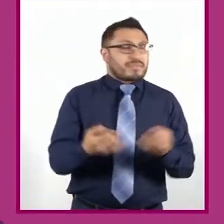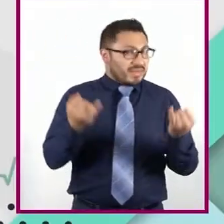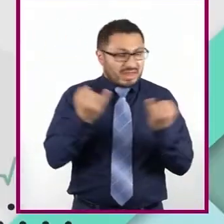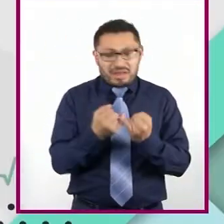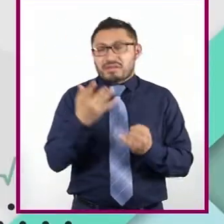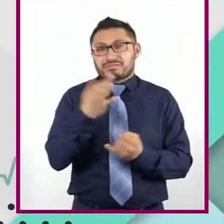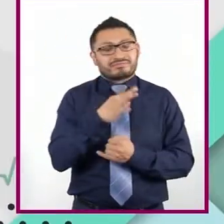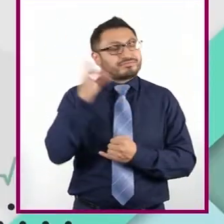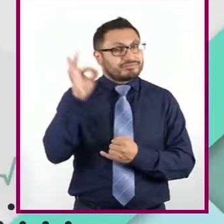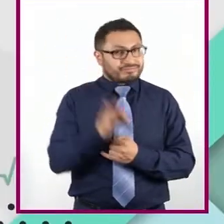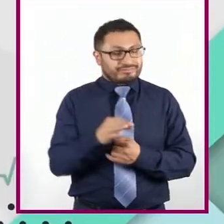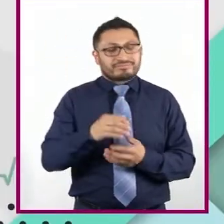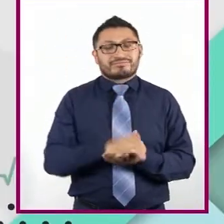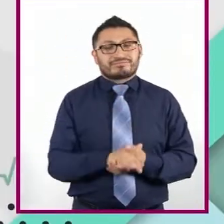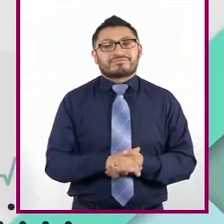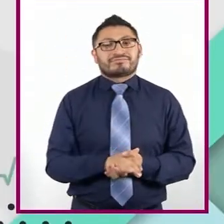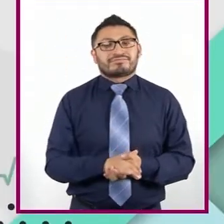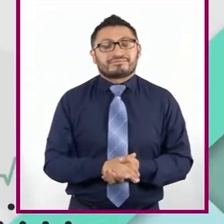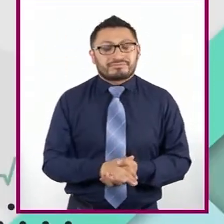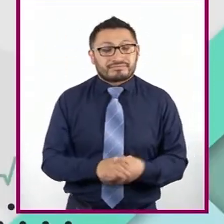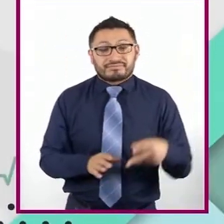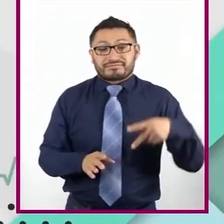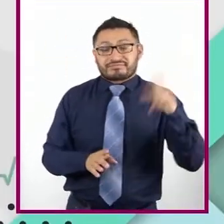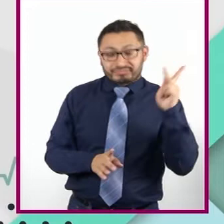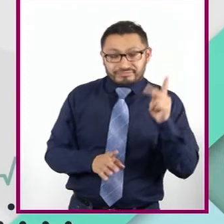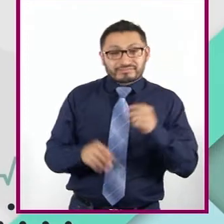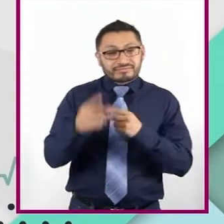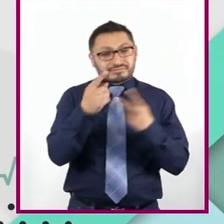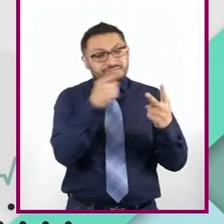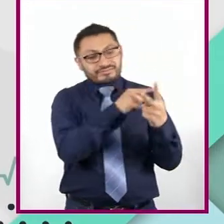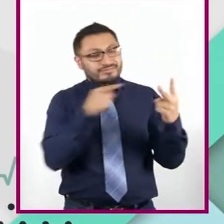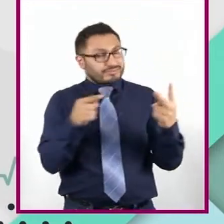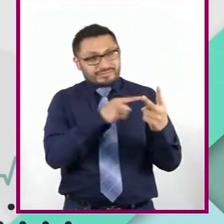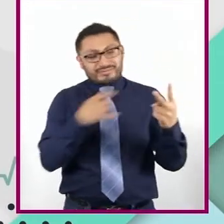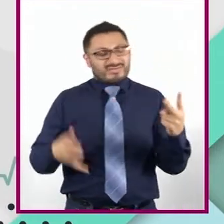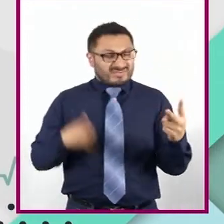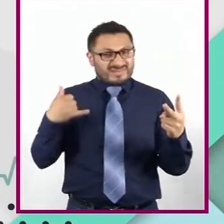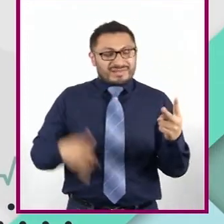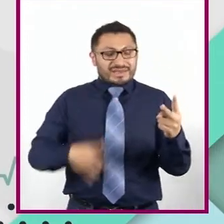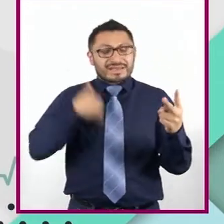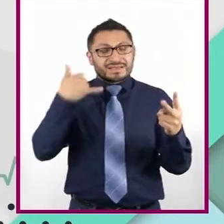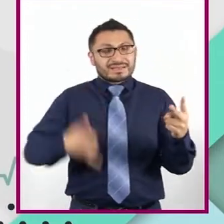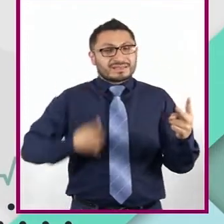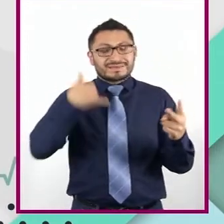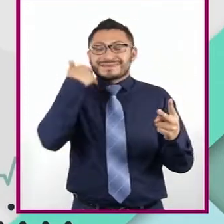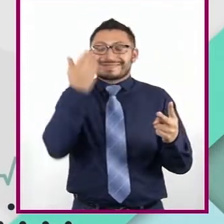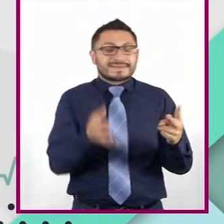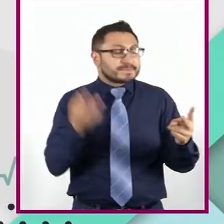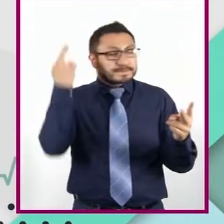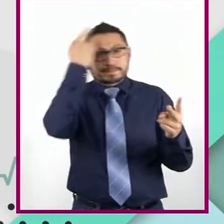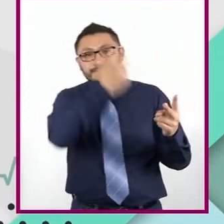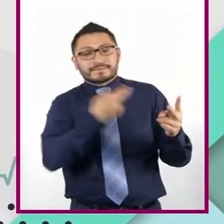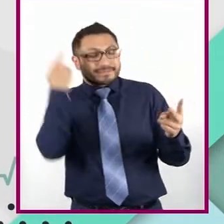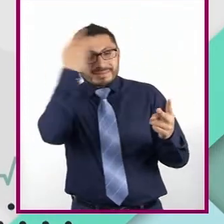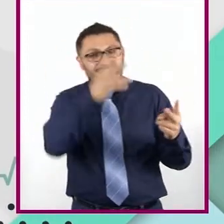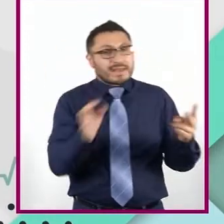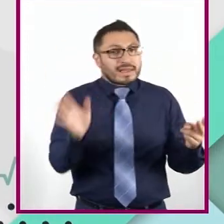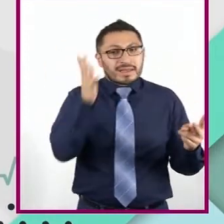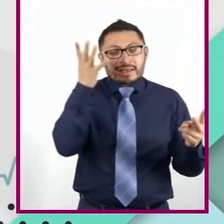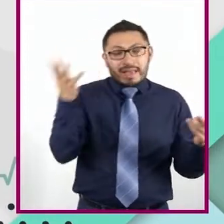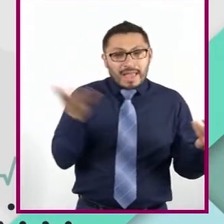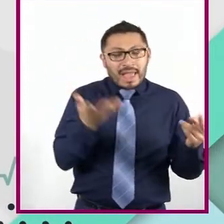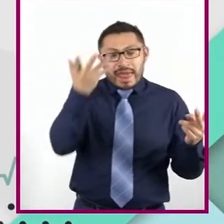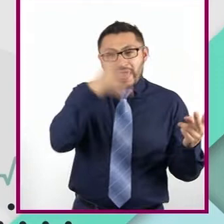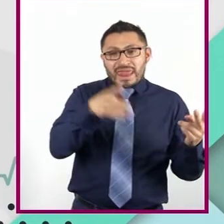del 50%, Eduardo. Pero Cecilia y Santiago quieren corroborar que, si realizan 10 lanzamientos